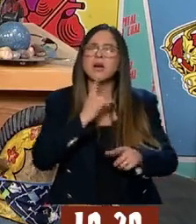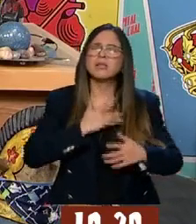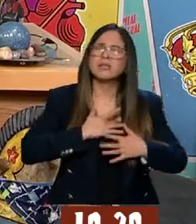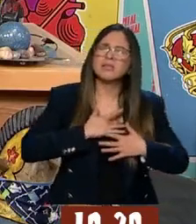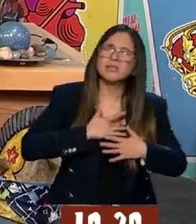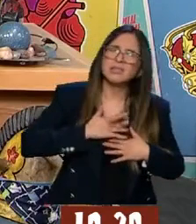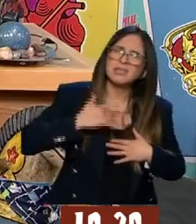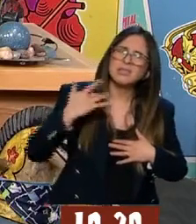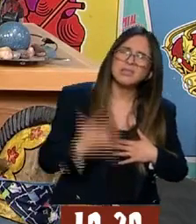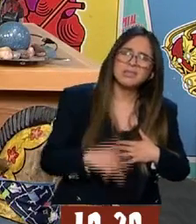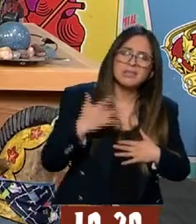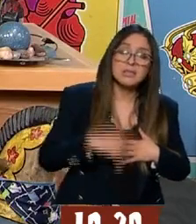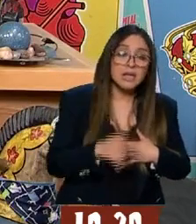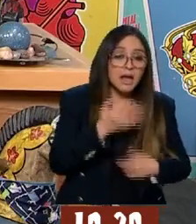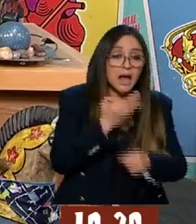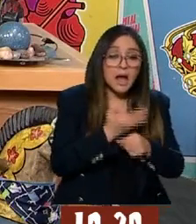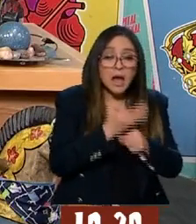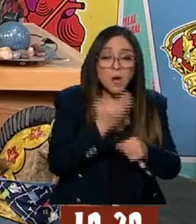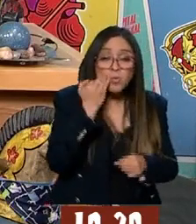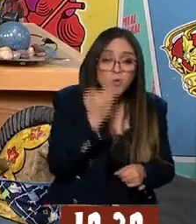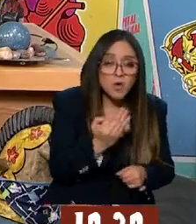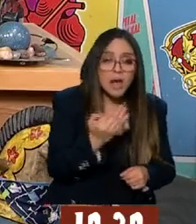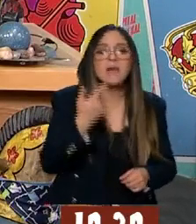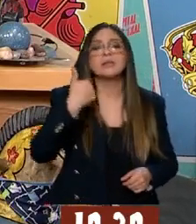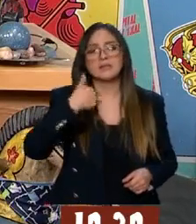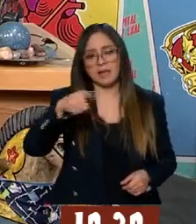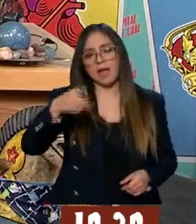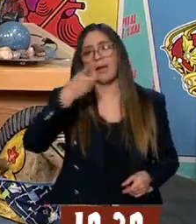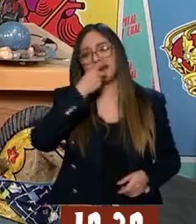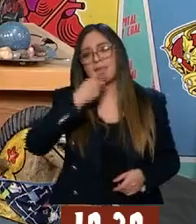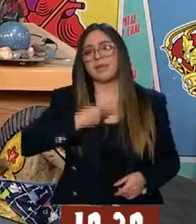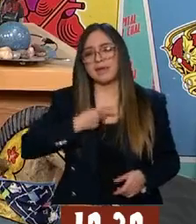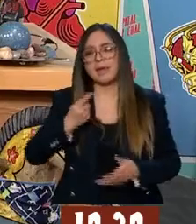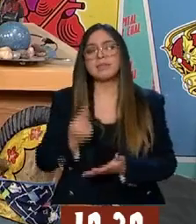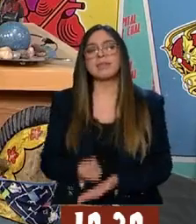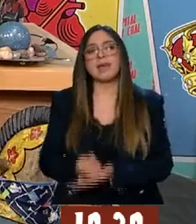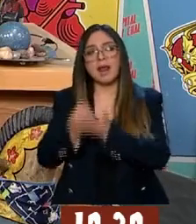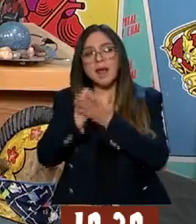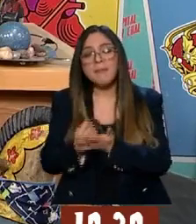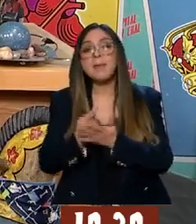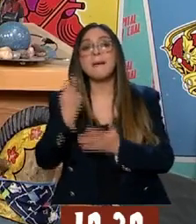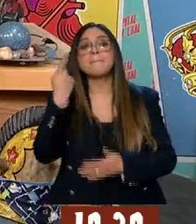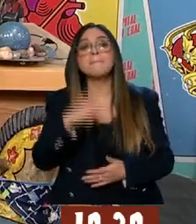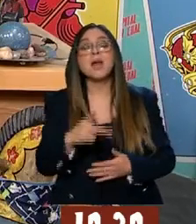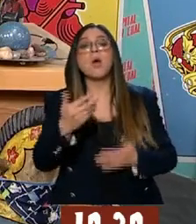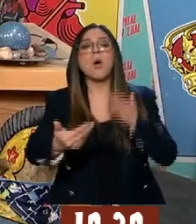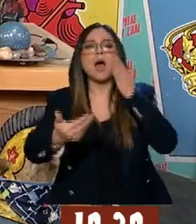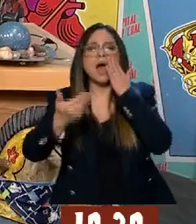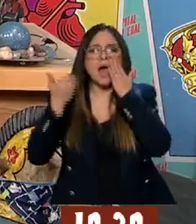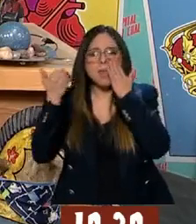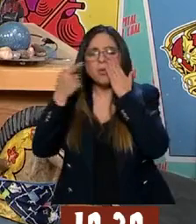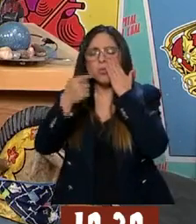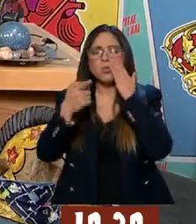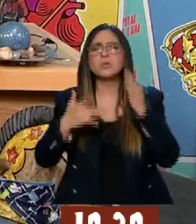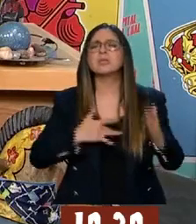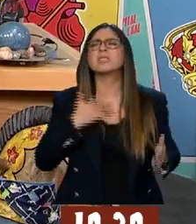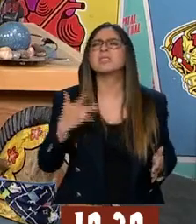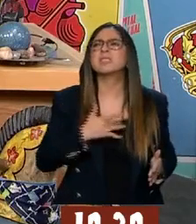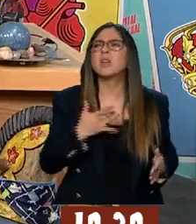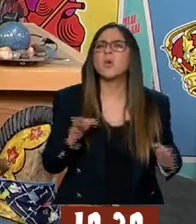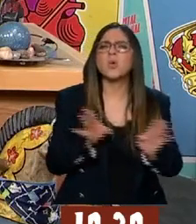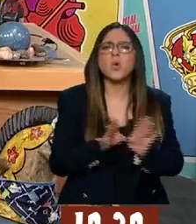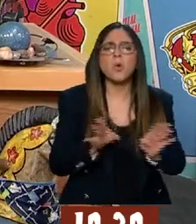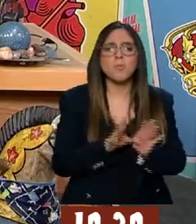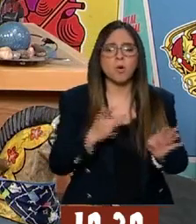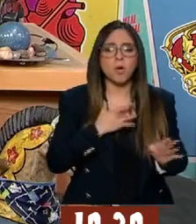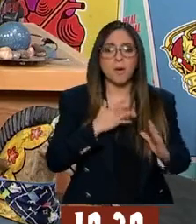de rehabilitación, doctor, pero nos puede decir, nunca está de más, que sepamos cuáles son los primeros signos de un infarto y qué tenemos